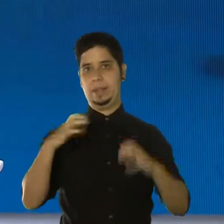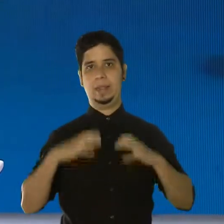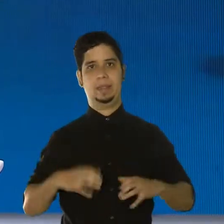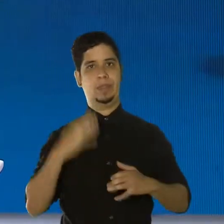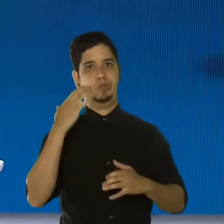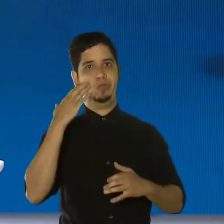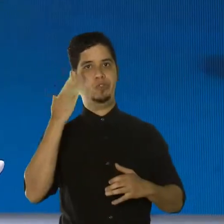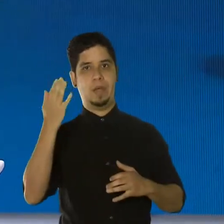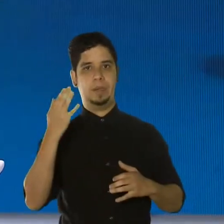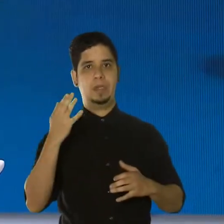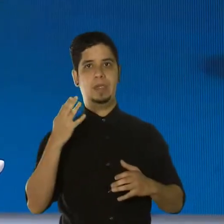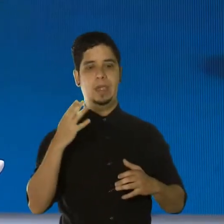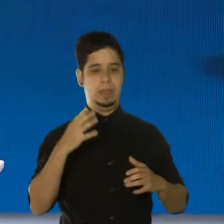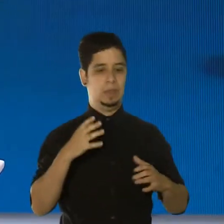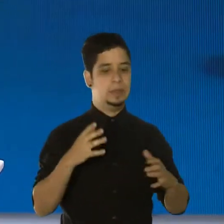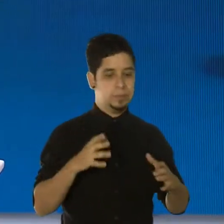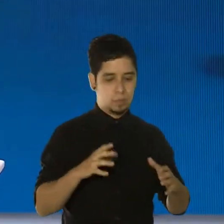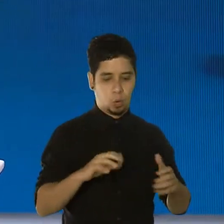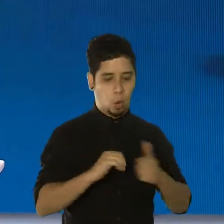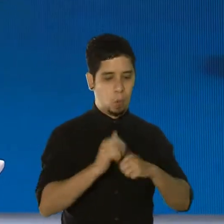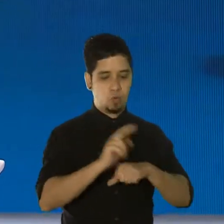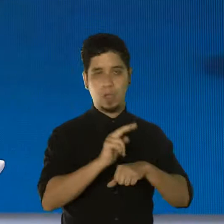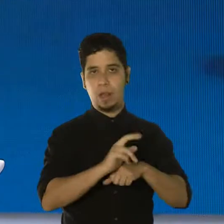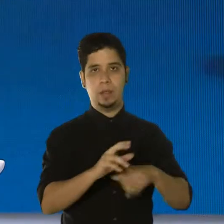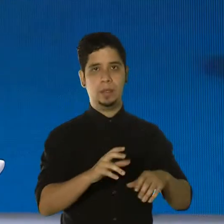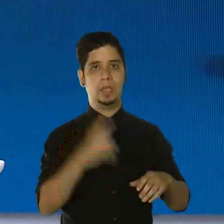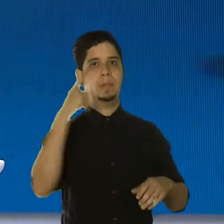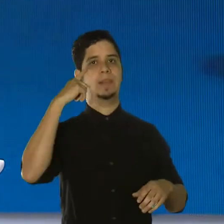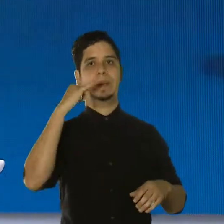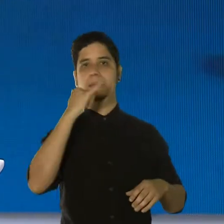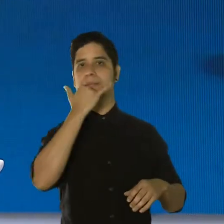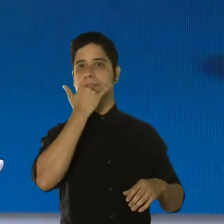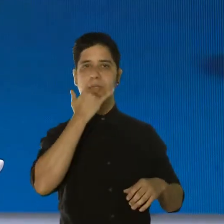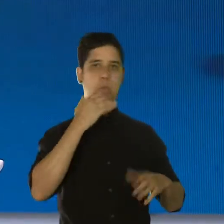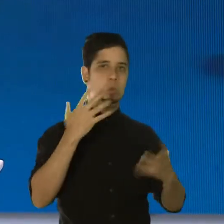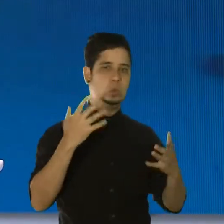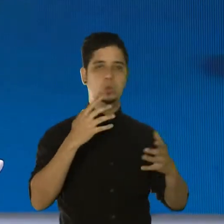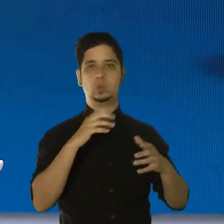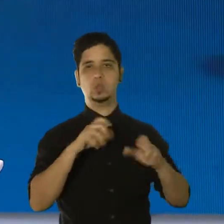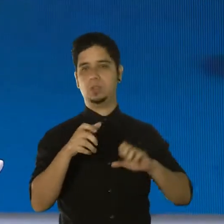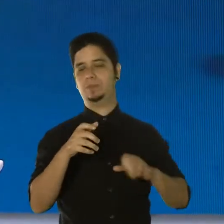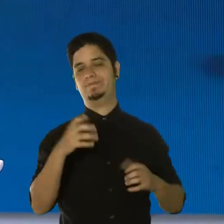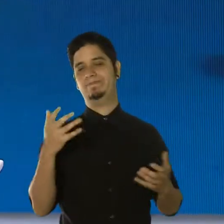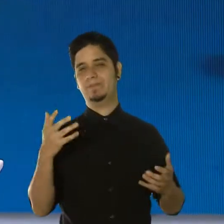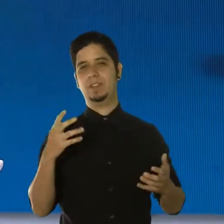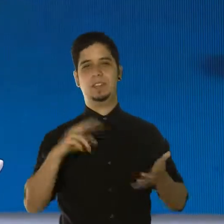que el gas no funcionaba o que la llave estaba cerrada. Y era que no